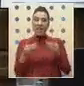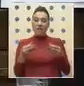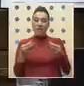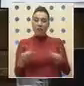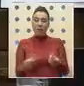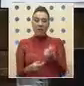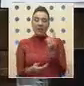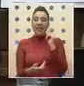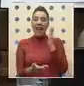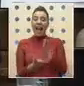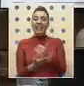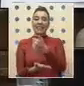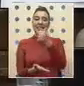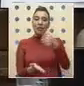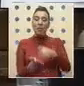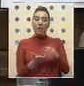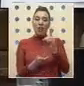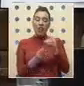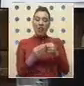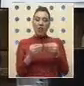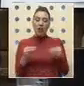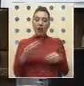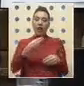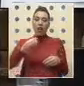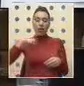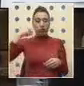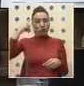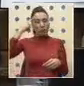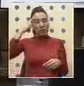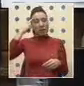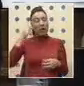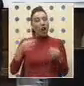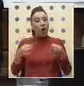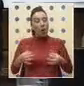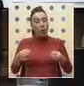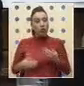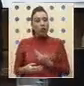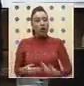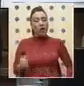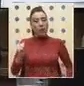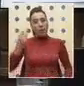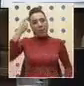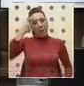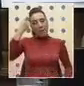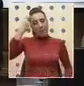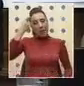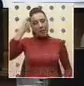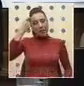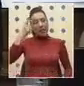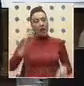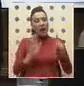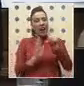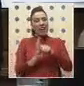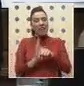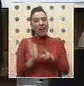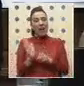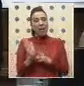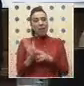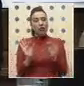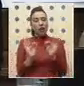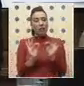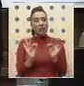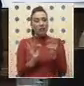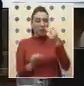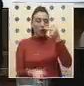financiero contempla hasta 600 millones de dólares, nosotros estimamos que lo razonable es que el gobierno pudiera pensar en una rebaja del impuesto